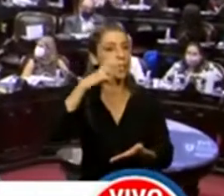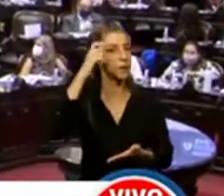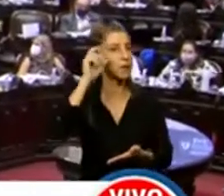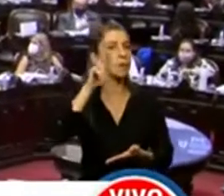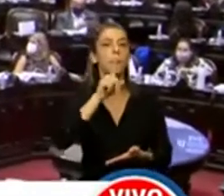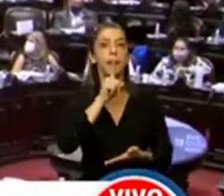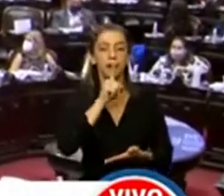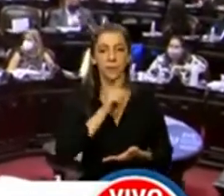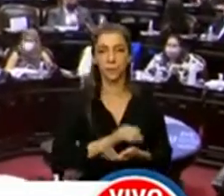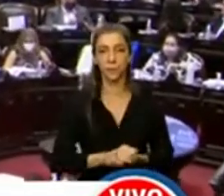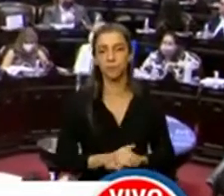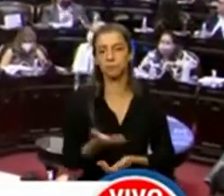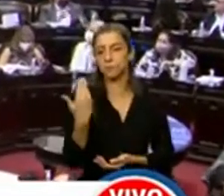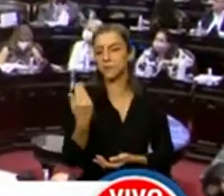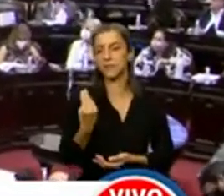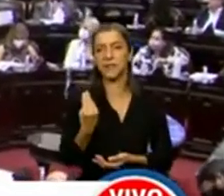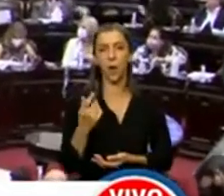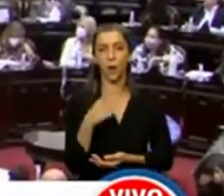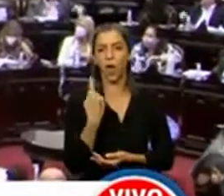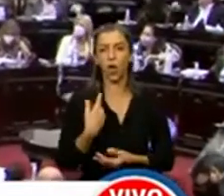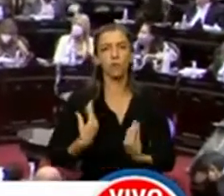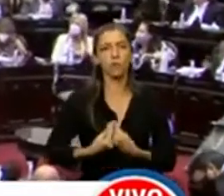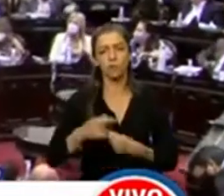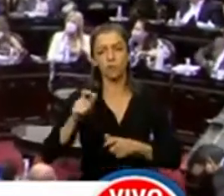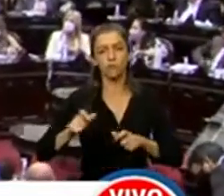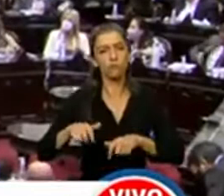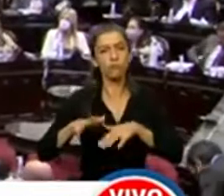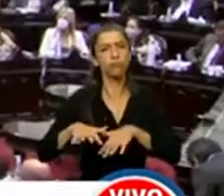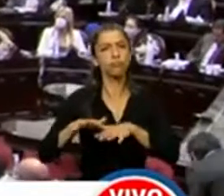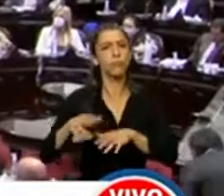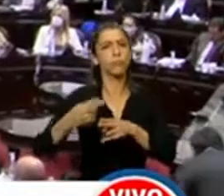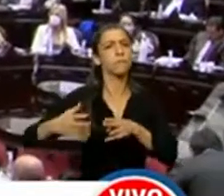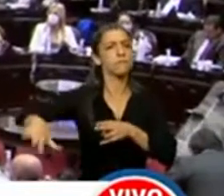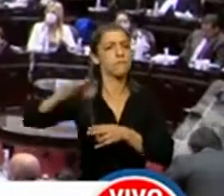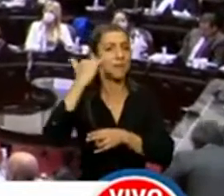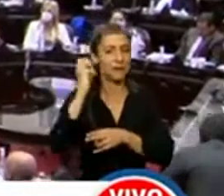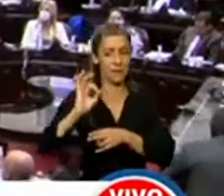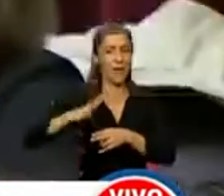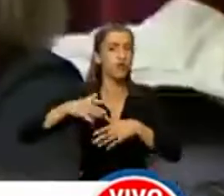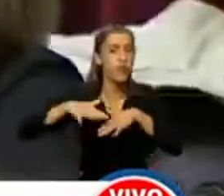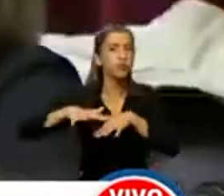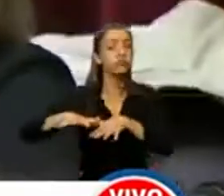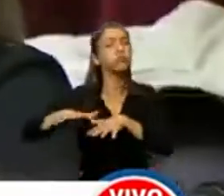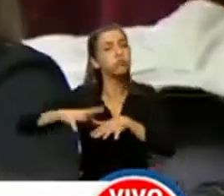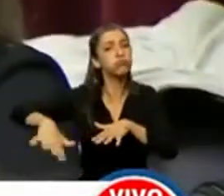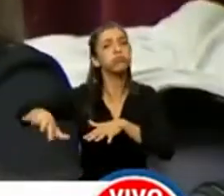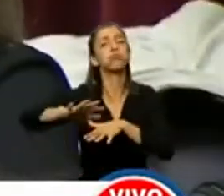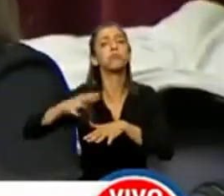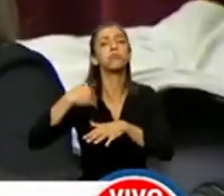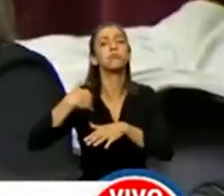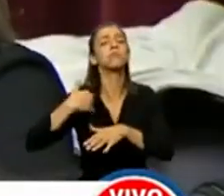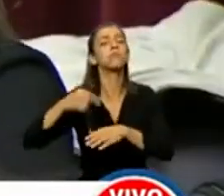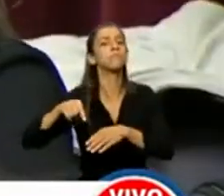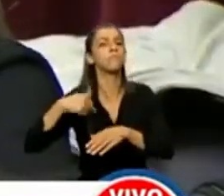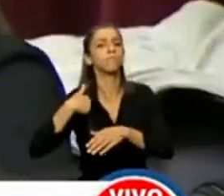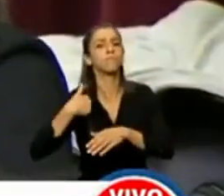sábado, decenas de miles nos movilizamos, llegamos a Plaza de Mayo, hicimos un multitudinario acto en repudio al